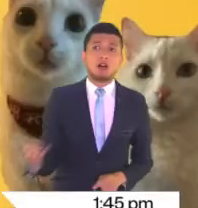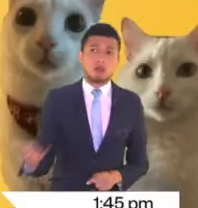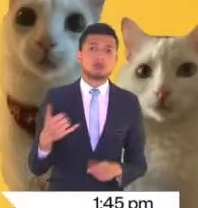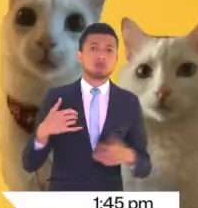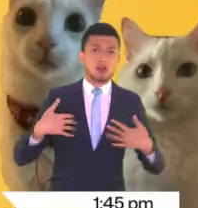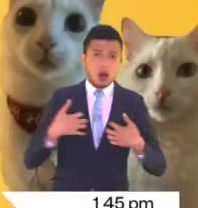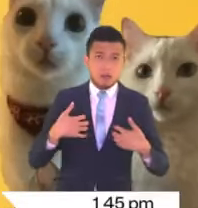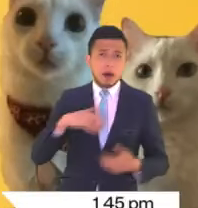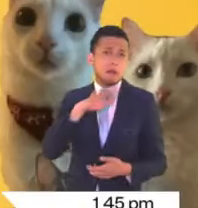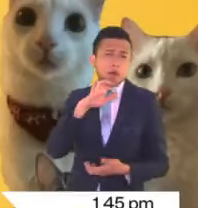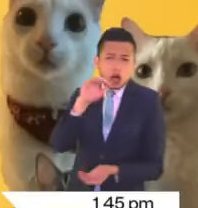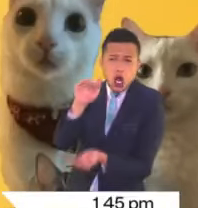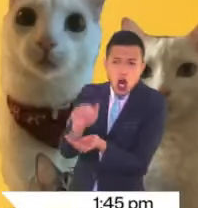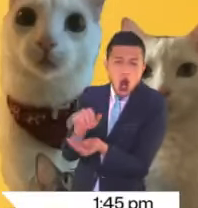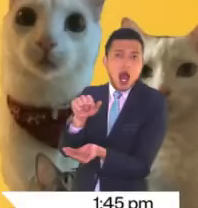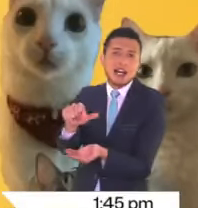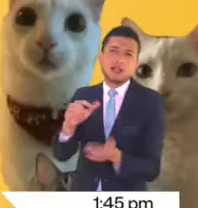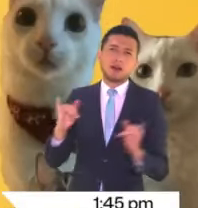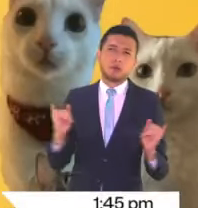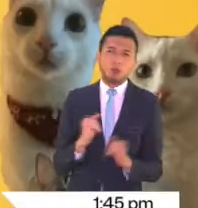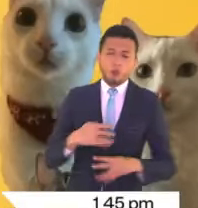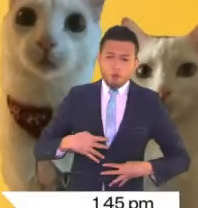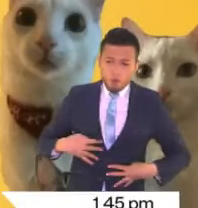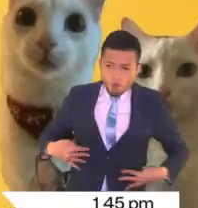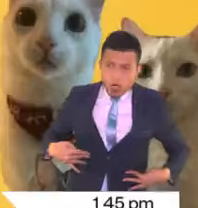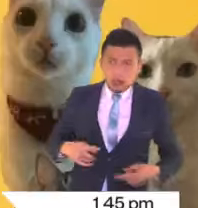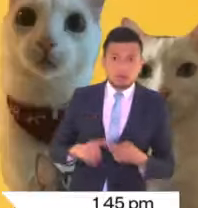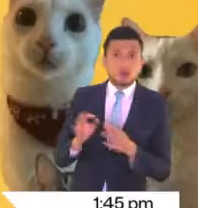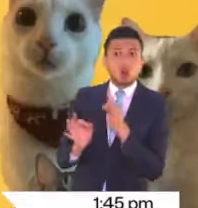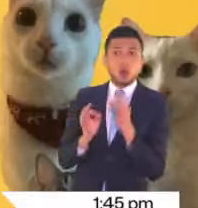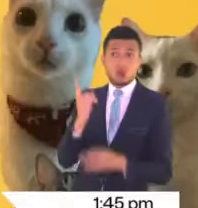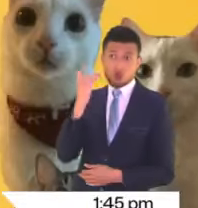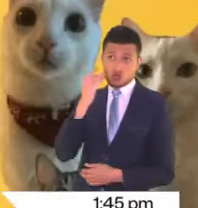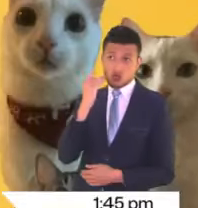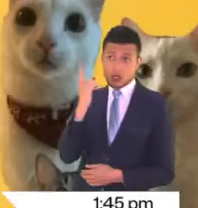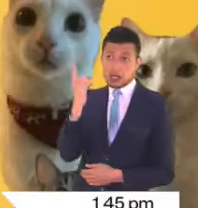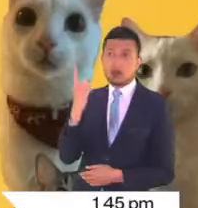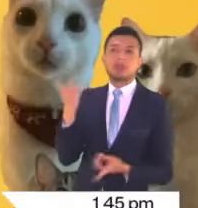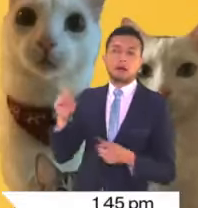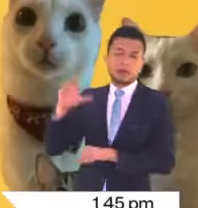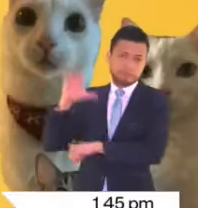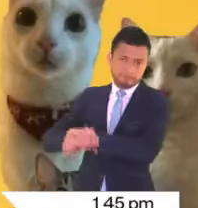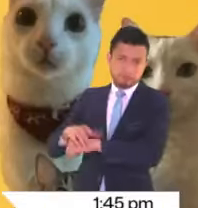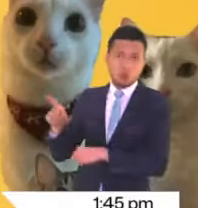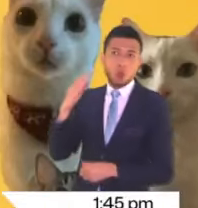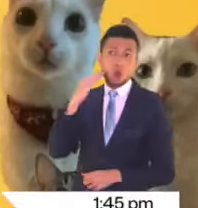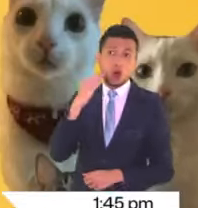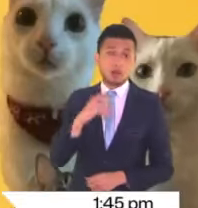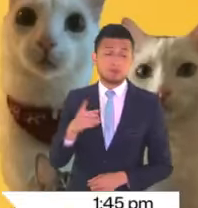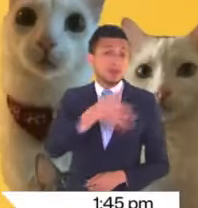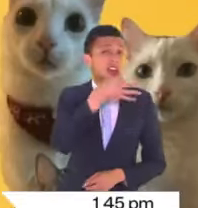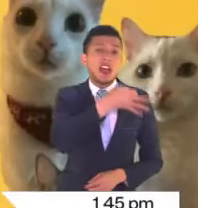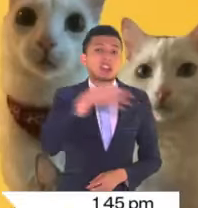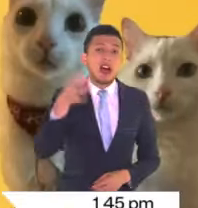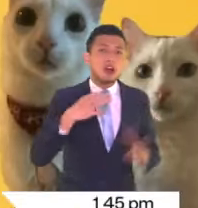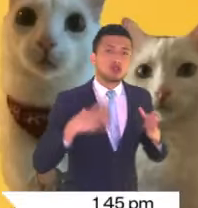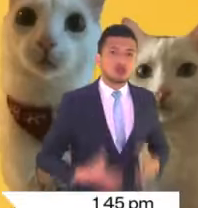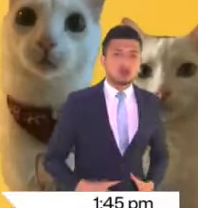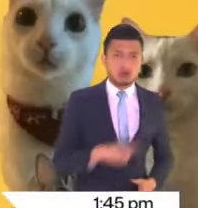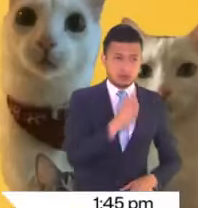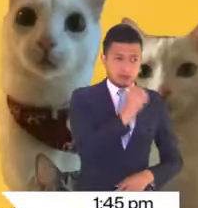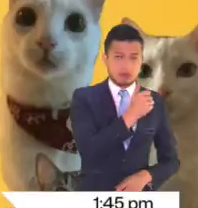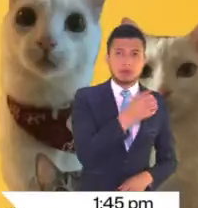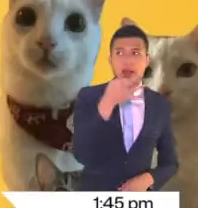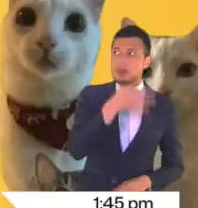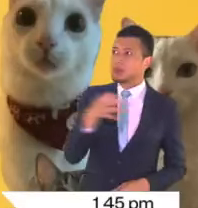cachorros, presentaban cuadros de desnutrición. Estaban bajo el cuidado de una mujer que también fue detenida. Una denuncia ciudadana permitió llegar hasta